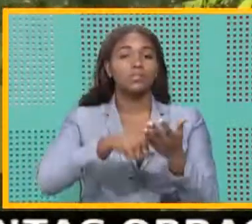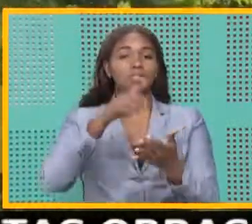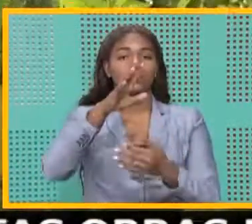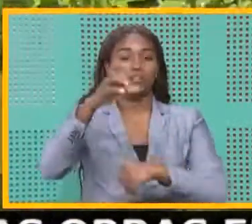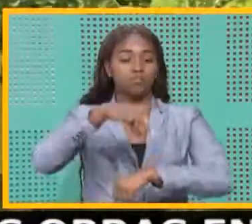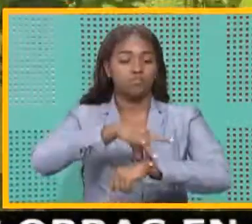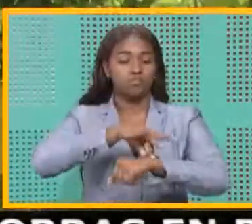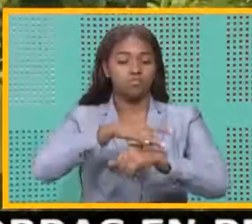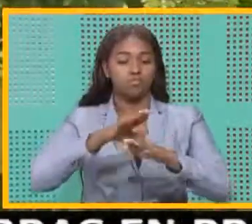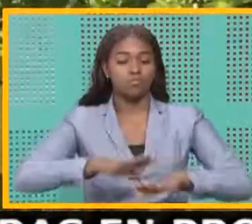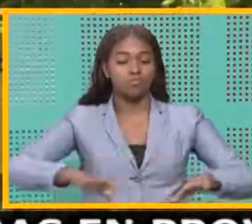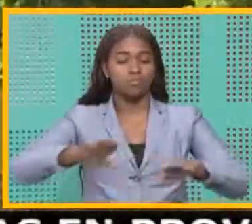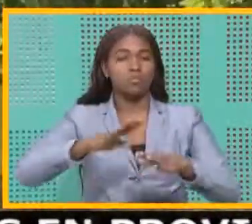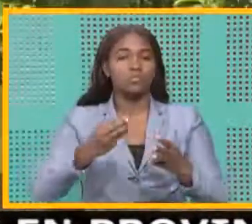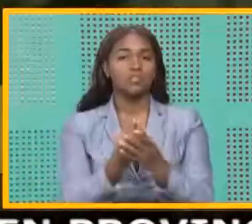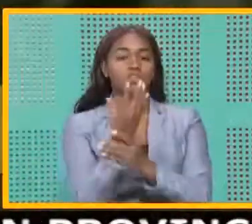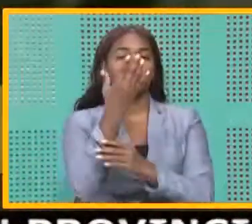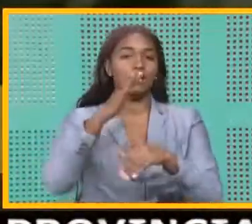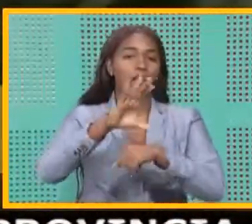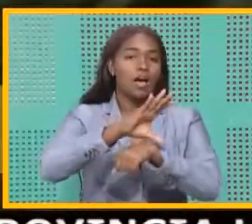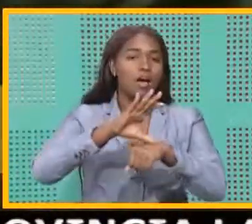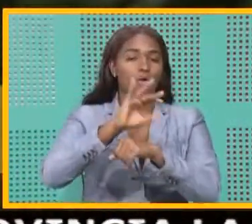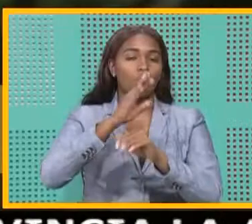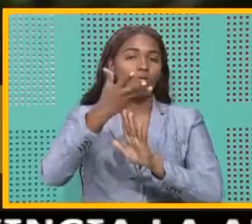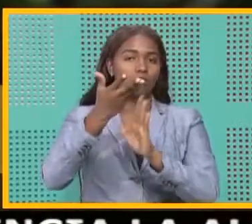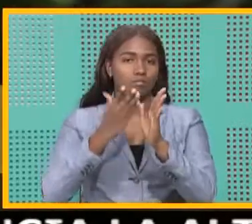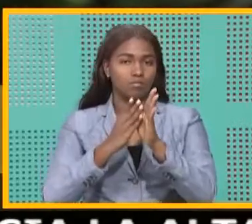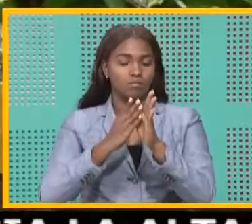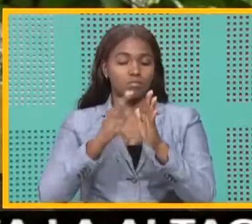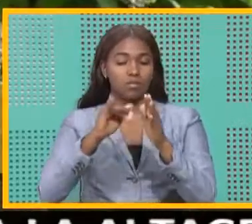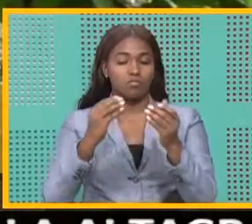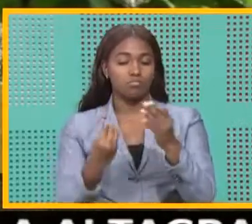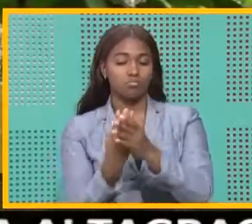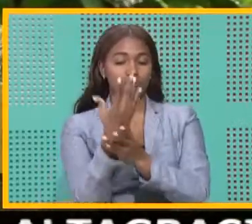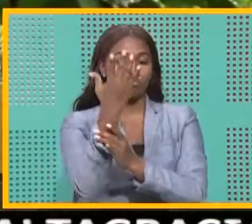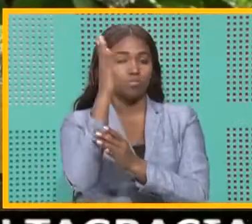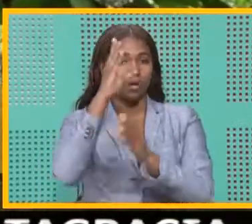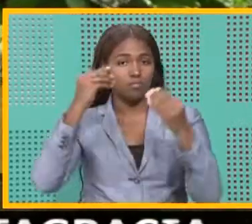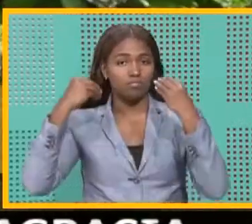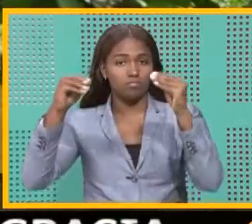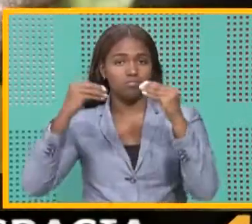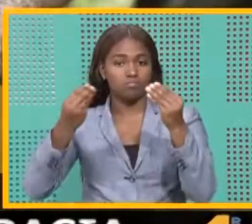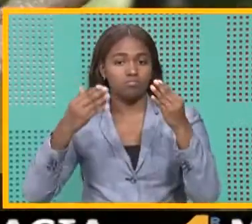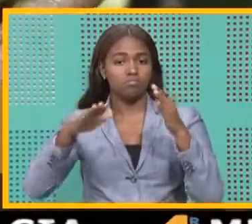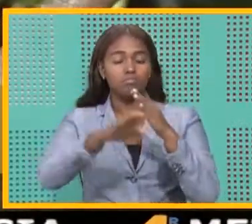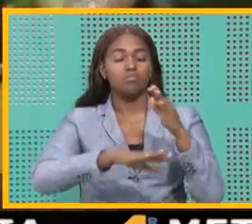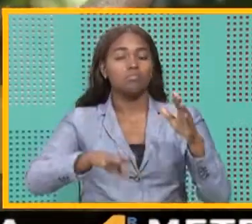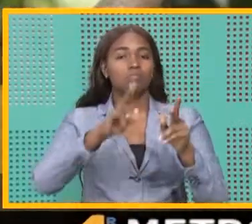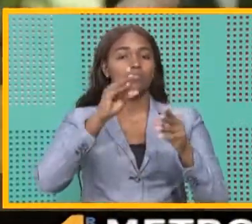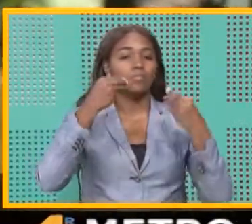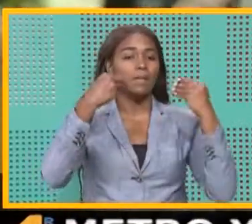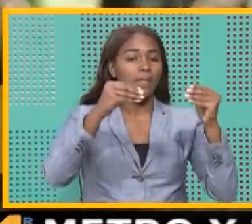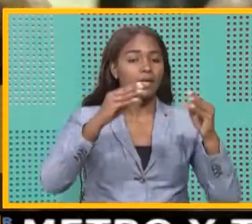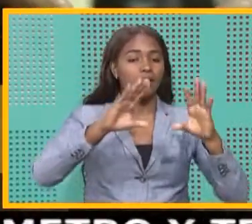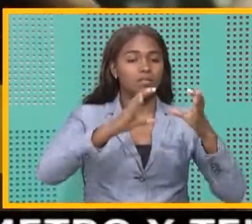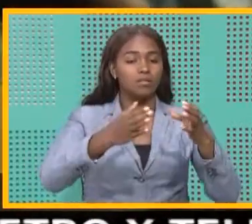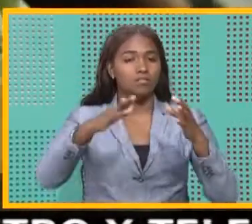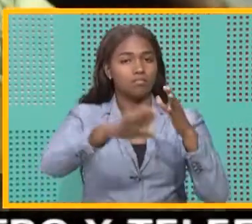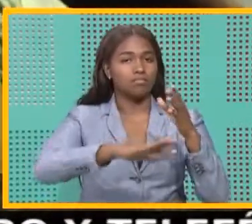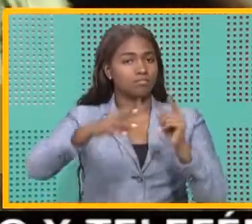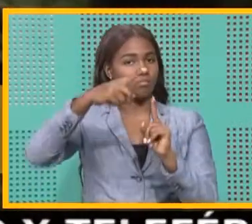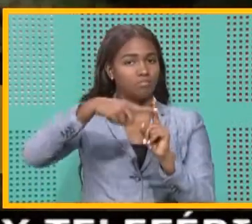tareas sembradas de cacao y aguacate. La producción será comercializada a los los intermediarios y los mercados de San